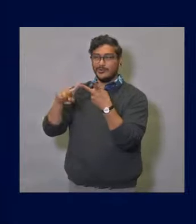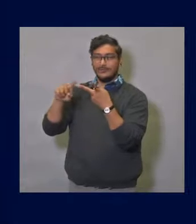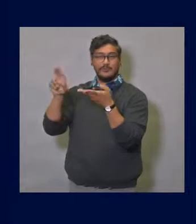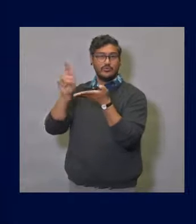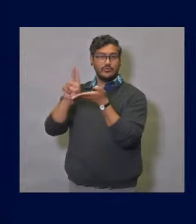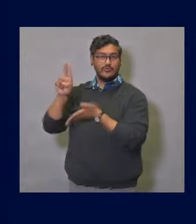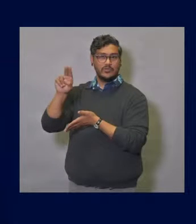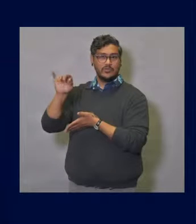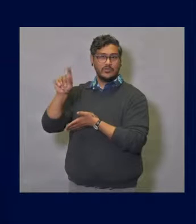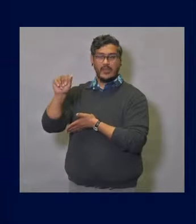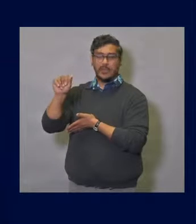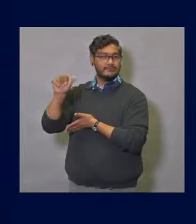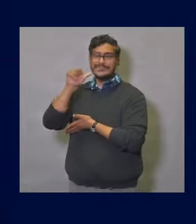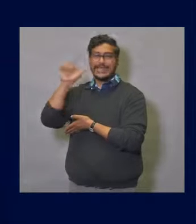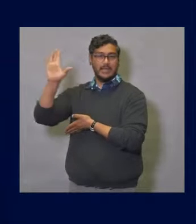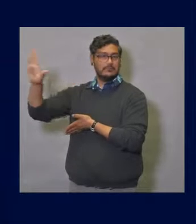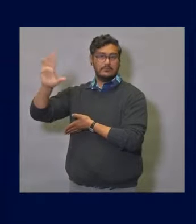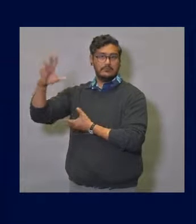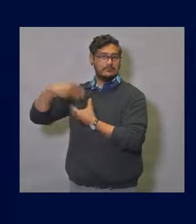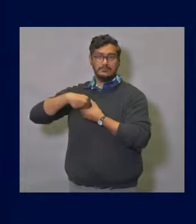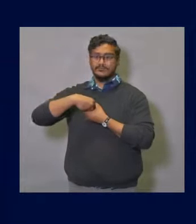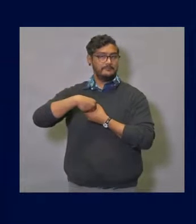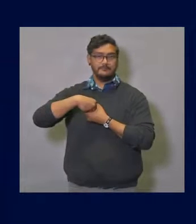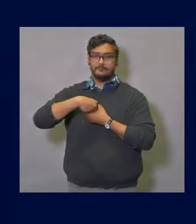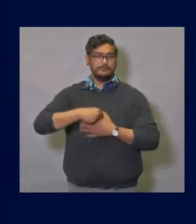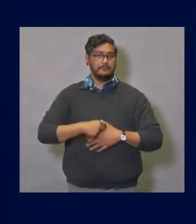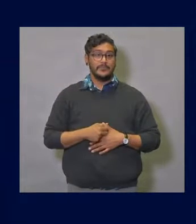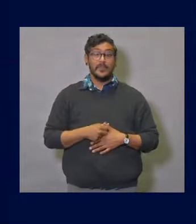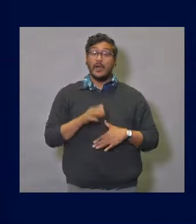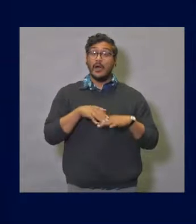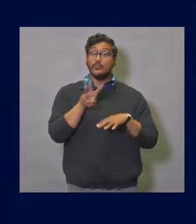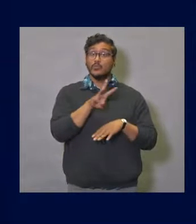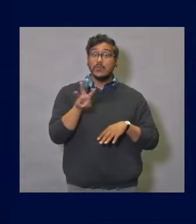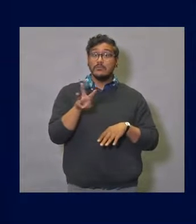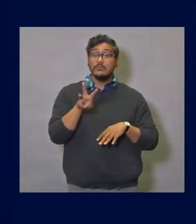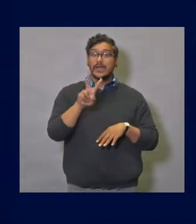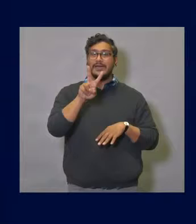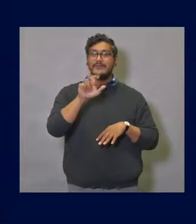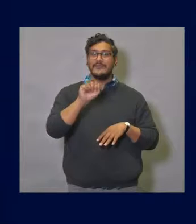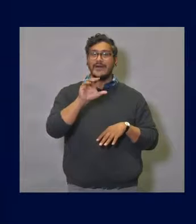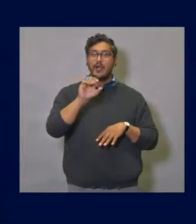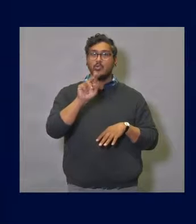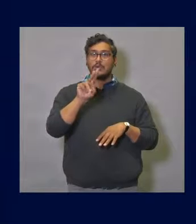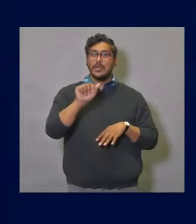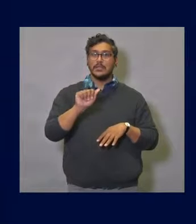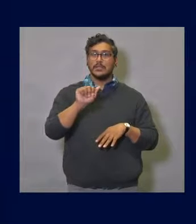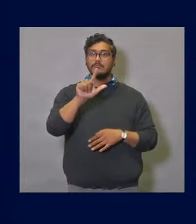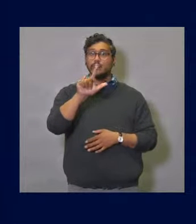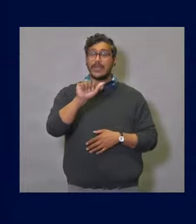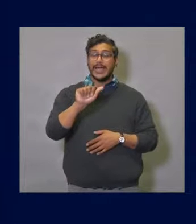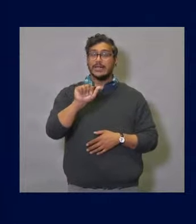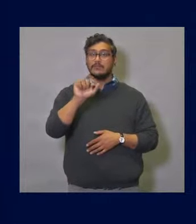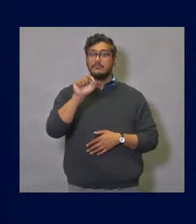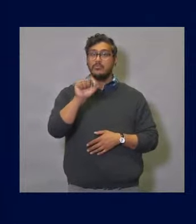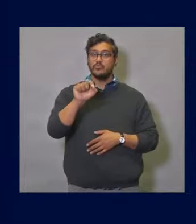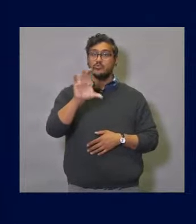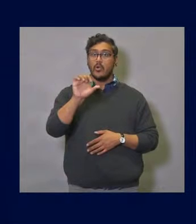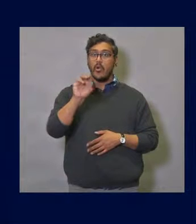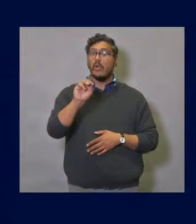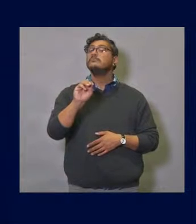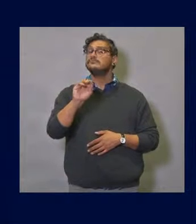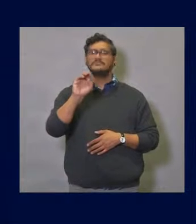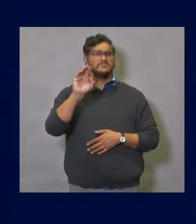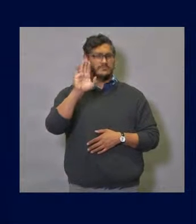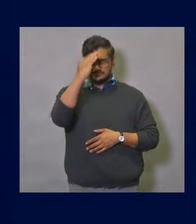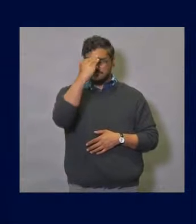de UCLA. En nuestro sitio web, vacunatelosangeles.com, puede encontrar información sobre todos